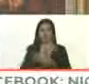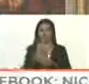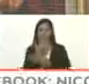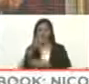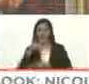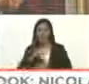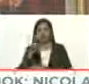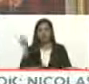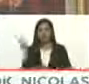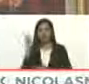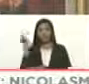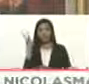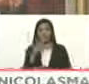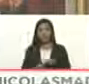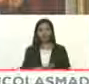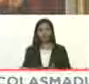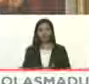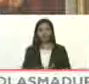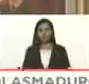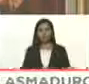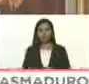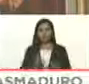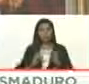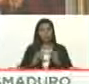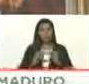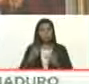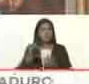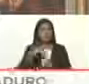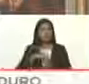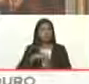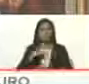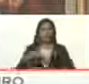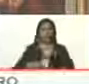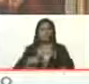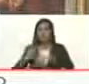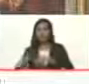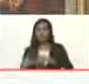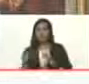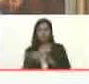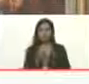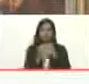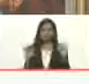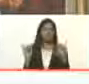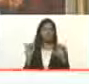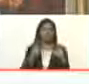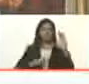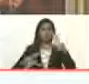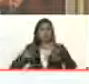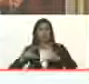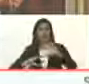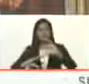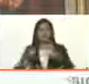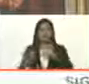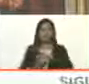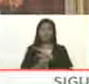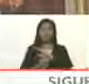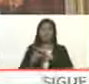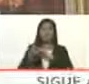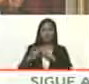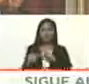in Venezuela, continuando el proceso de independencia científica y